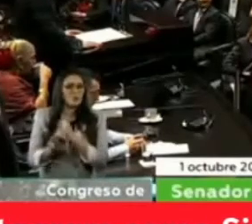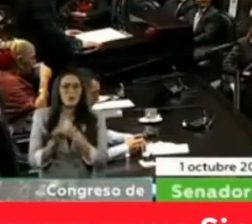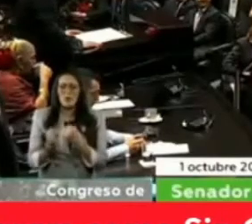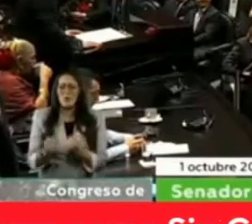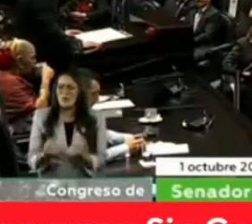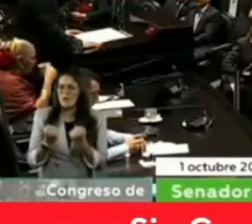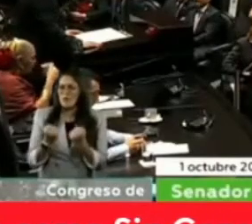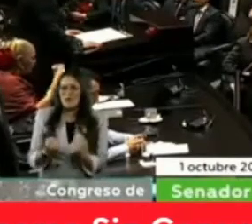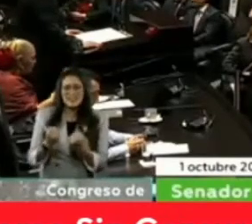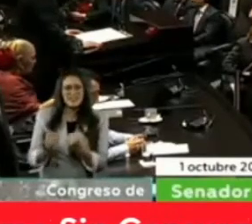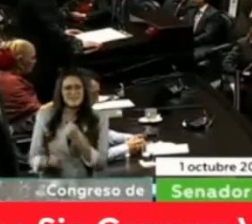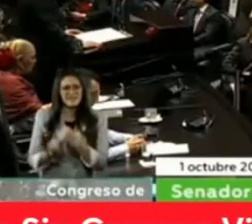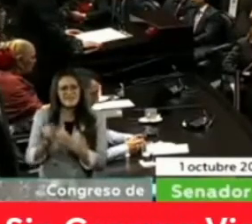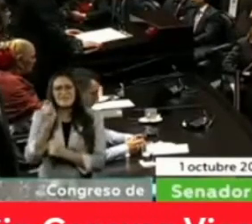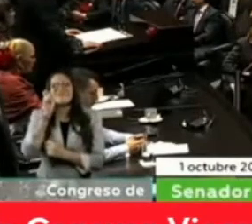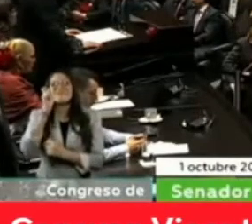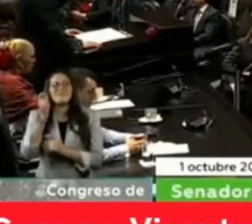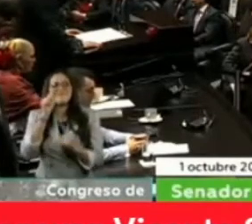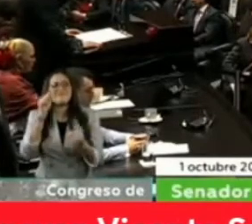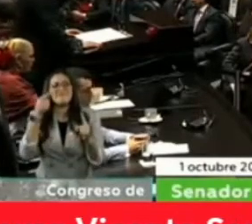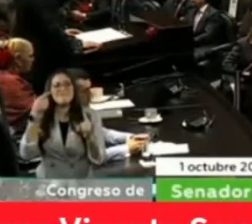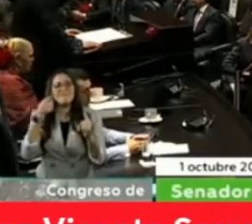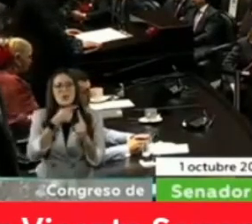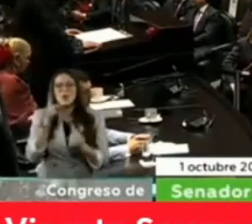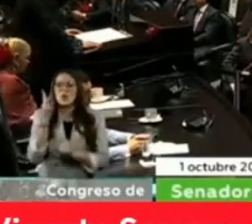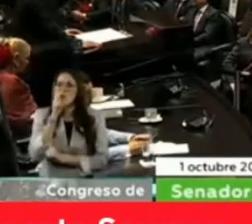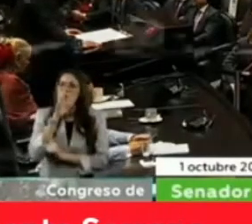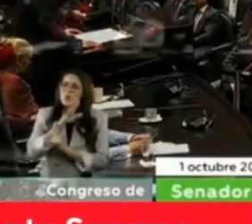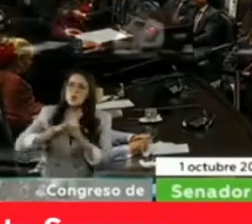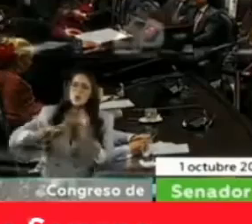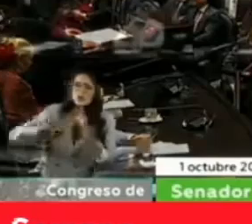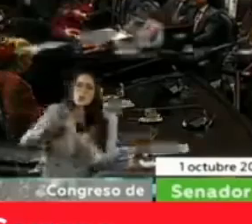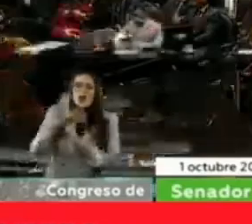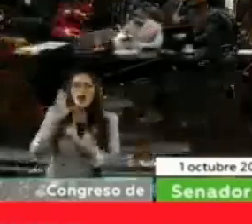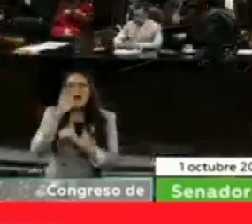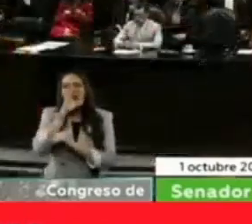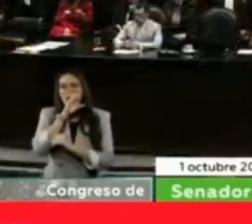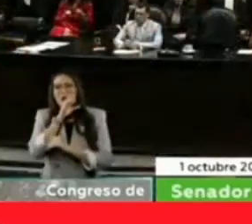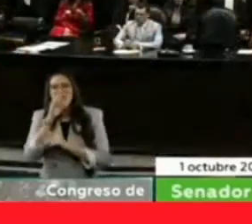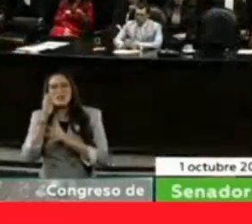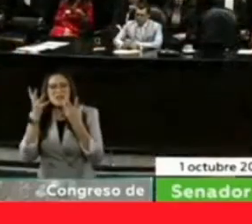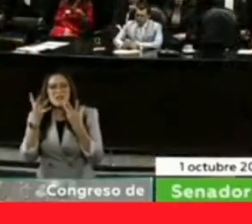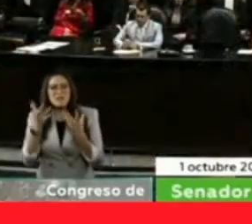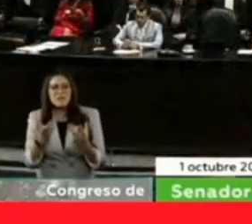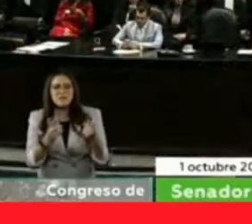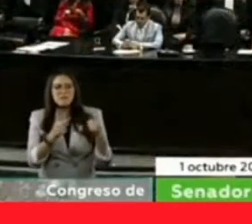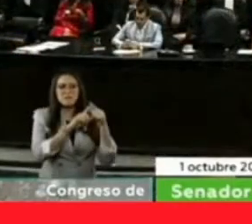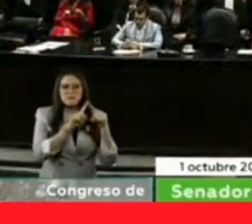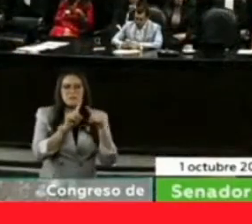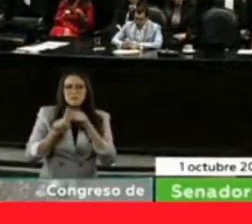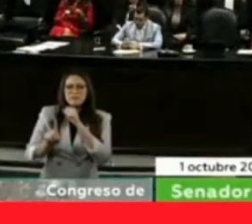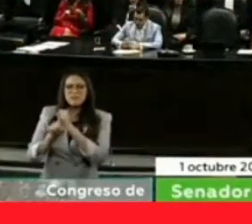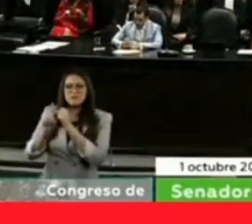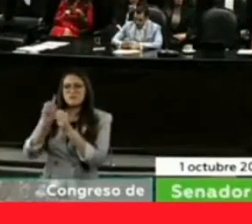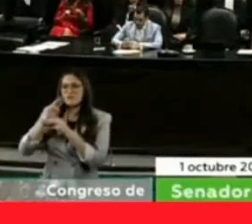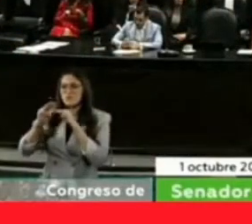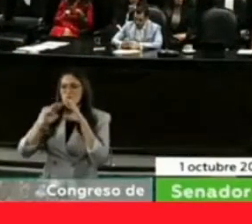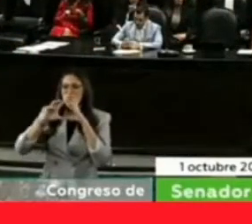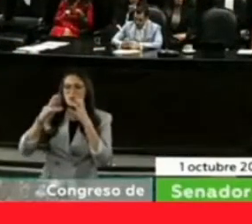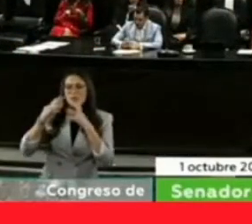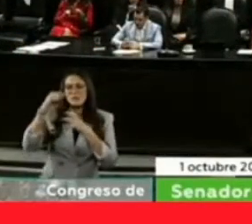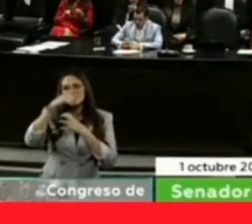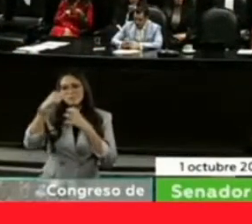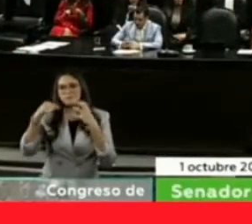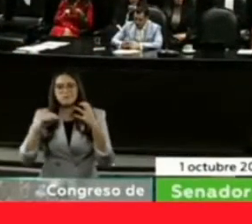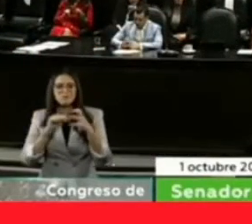Genaro García Luna, que eres especialista, querido Paco, ¿qué nos puedes decir tú? Hace unos momentos el maestro Rebeles, bueno, dice que son meras